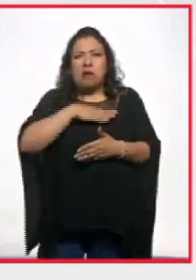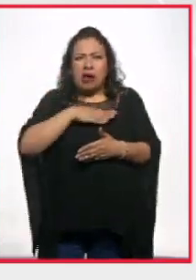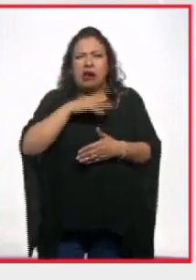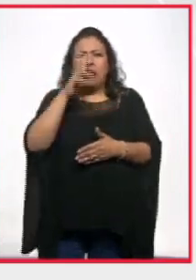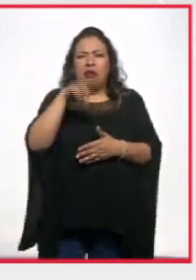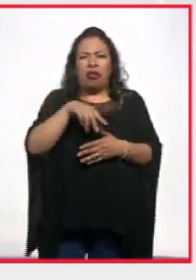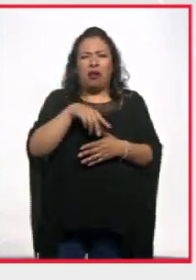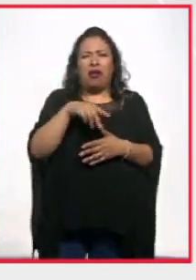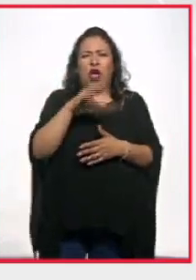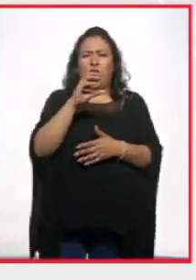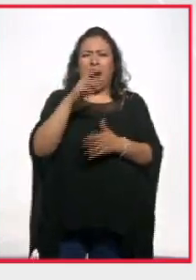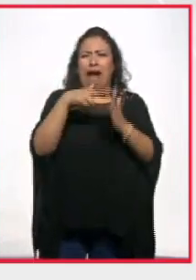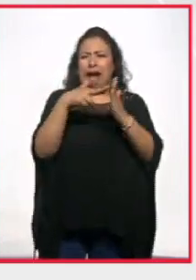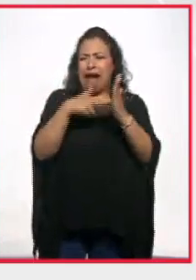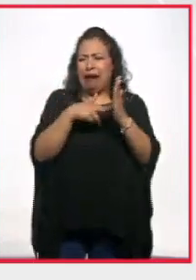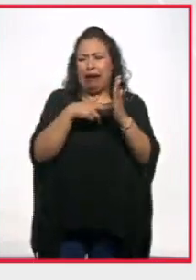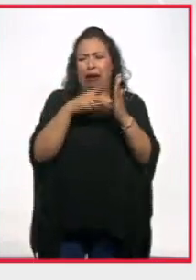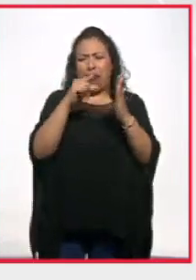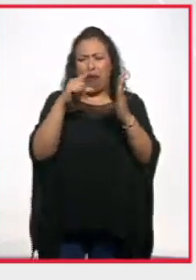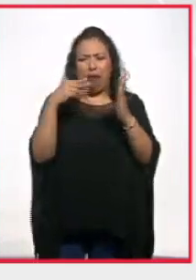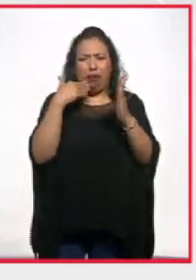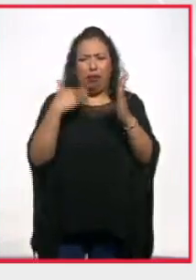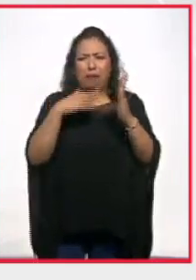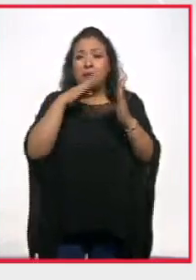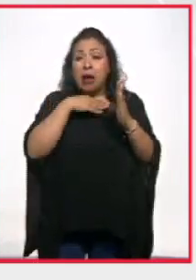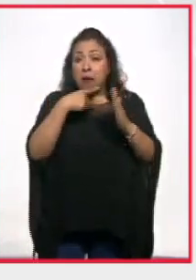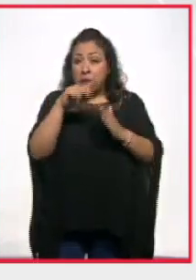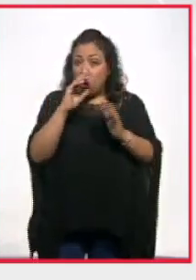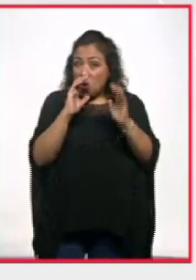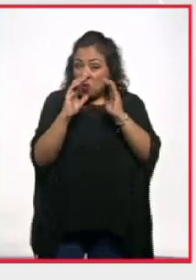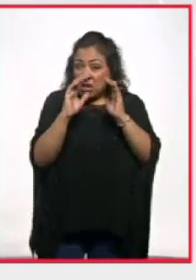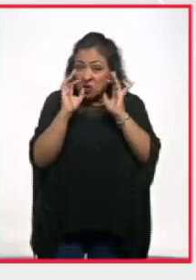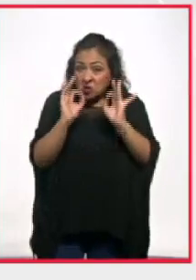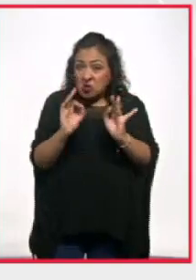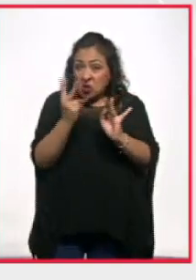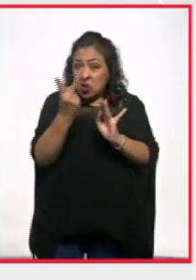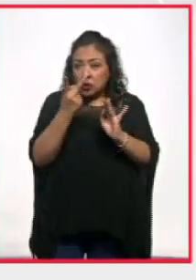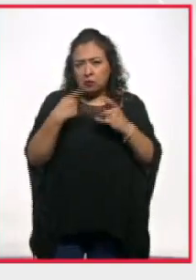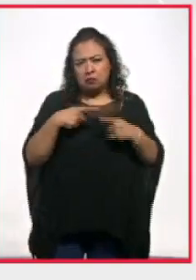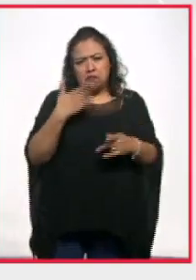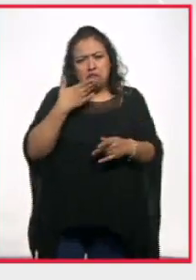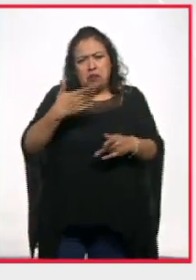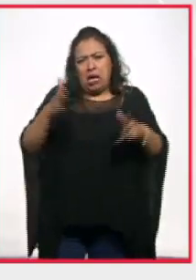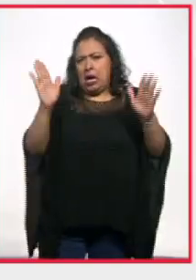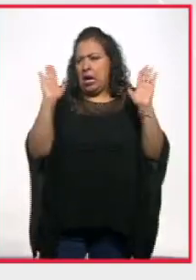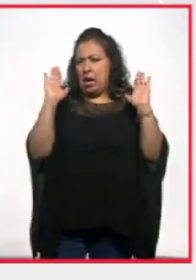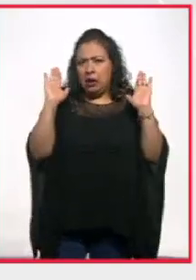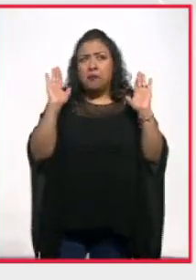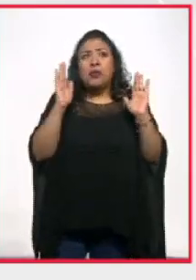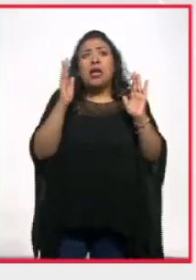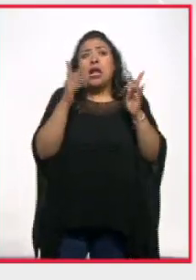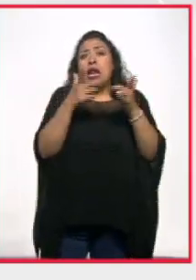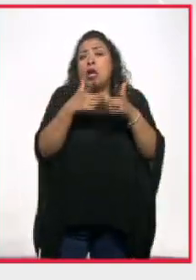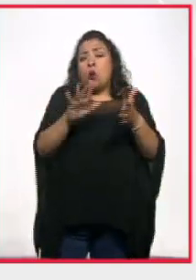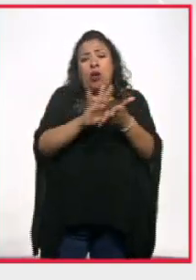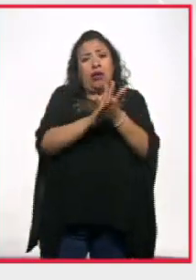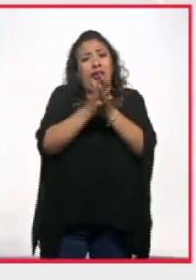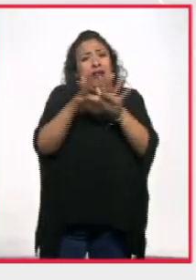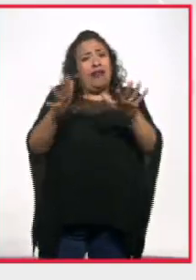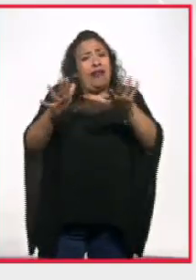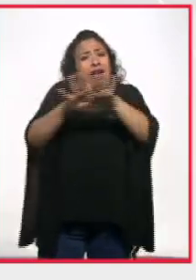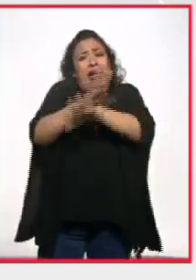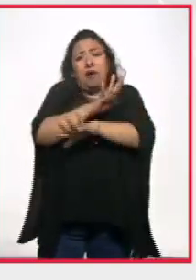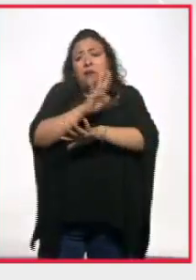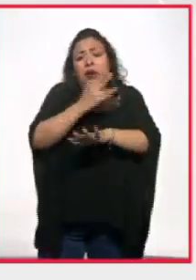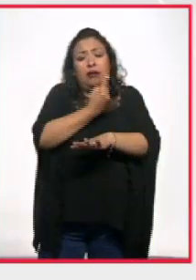ortografía bastante mal, pero si se logra eso, la comunicación entre dos personas, pues qué mejor, ¿no? Y claro, el lenguaje está evolucionando y nos